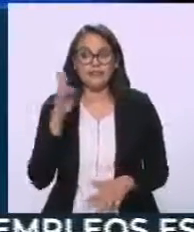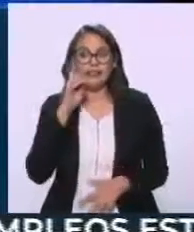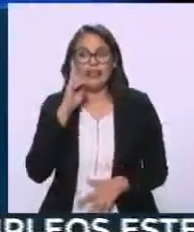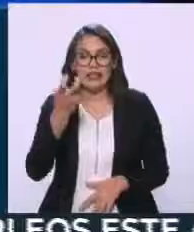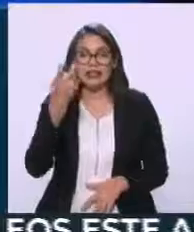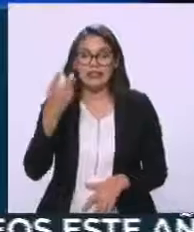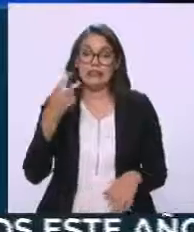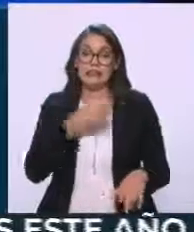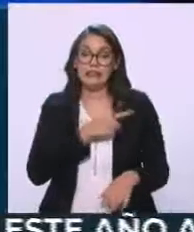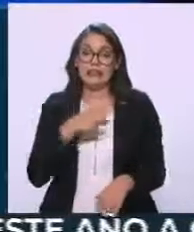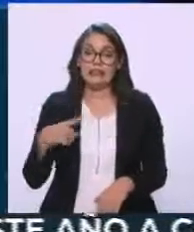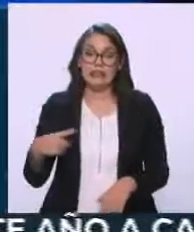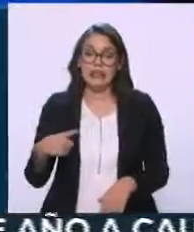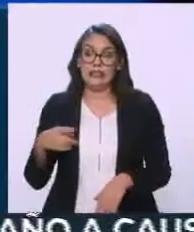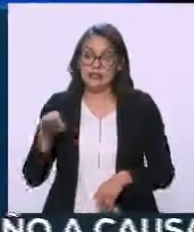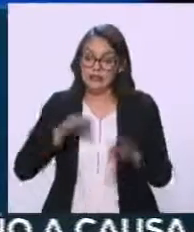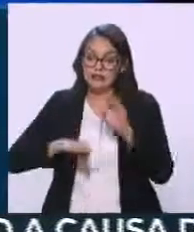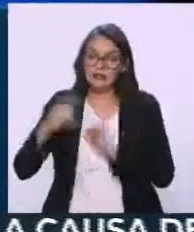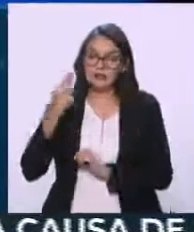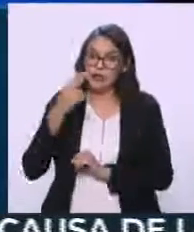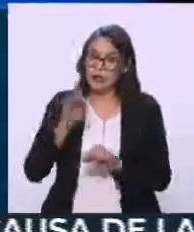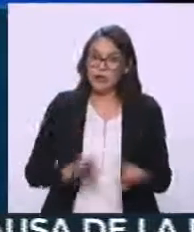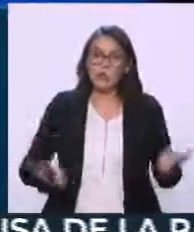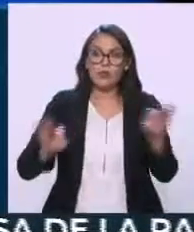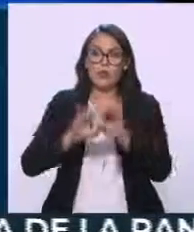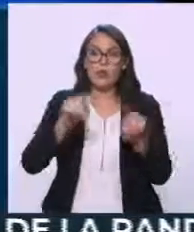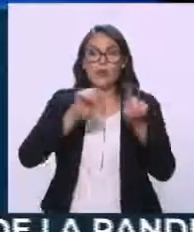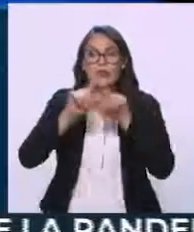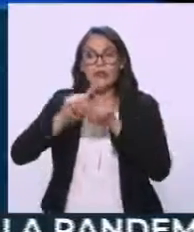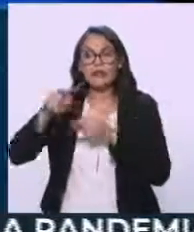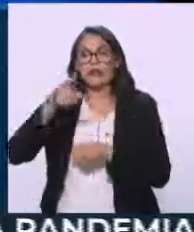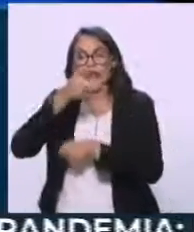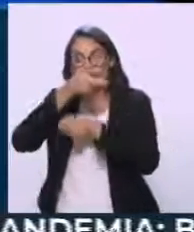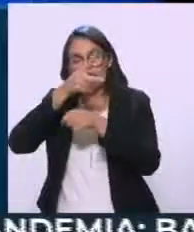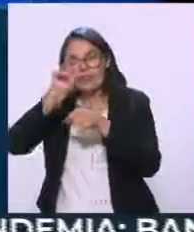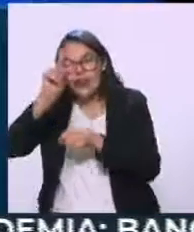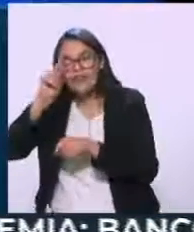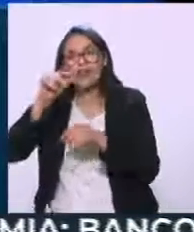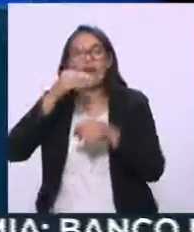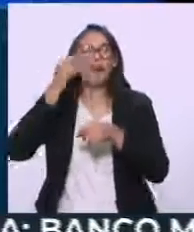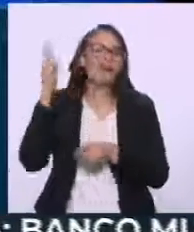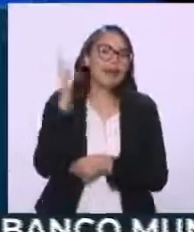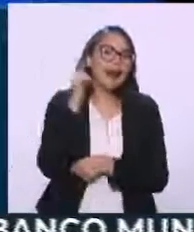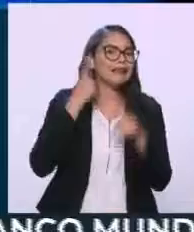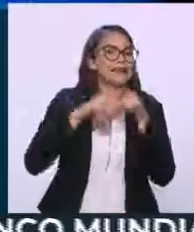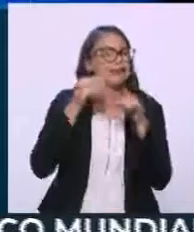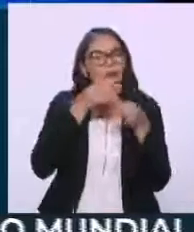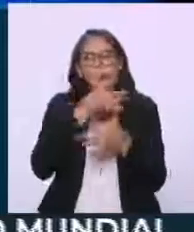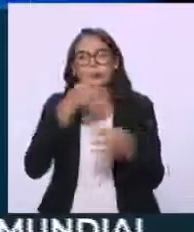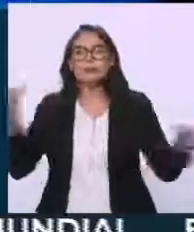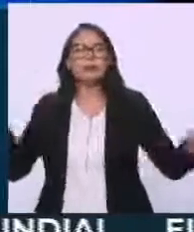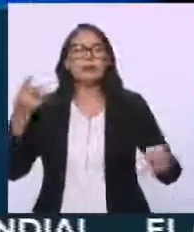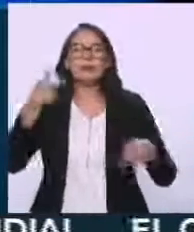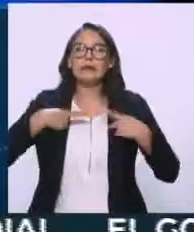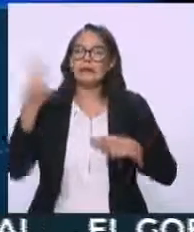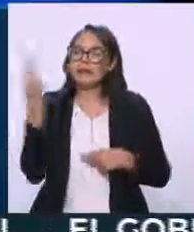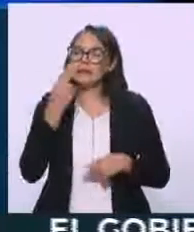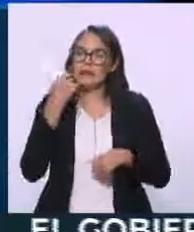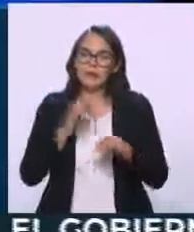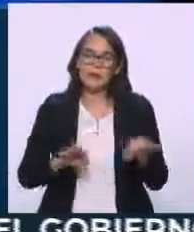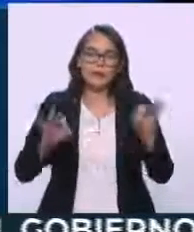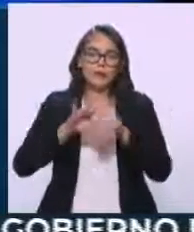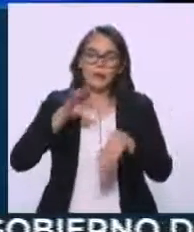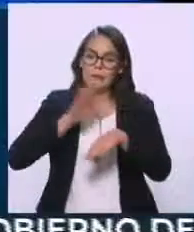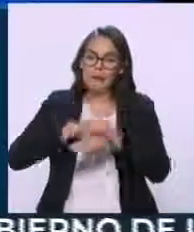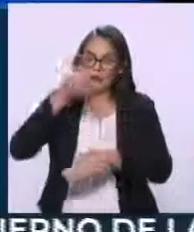buen trabajo tendrían que hacer también los medios de comunicación para ayudar a esto, ¿no? Sin duda alguna, para que se puedan ejercer estos apoyos. Muy bien, pues con eso